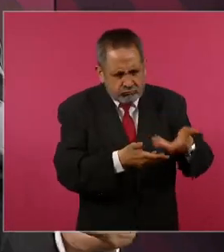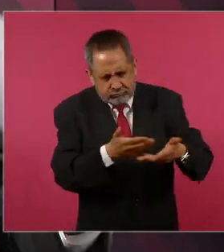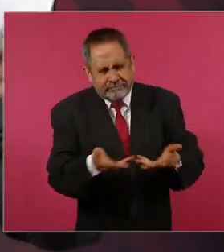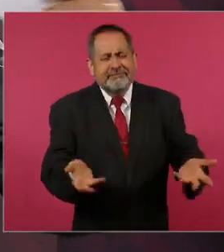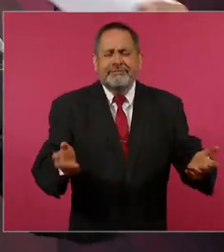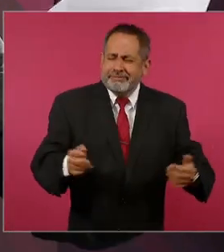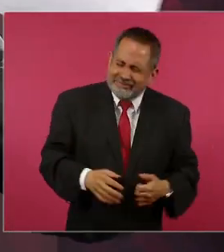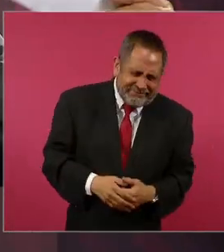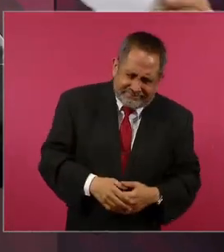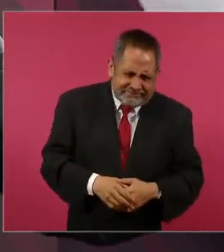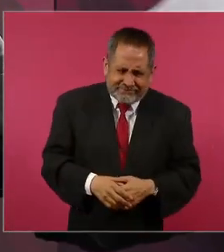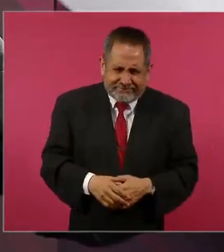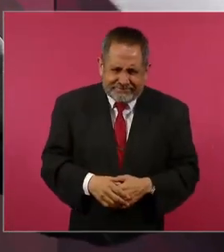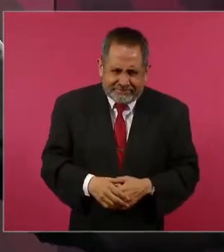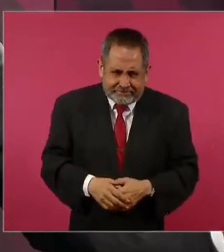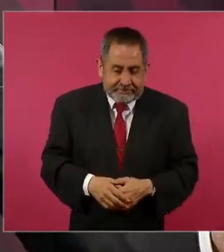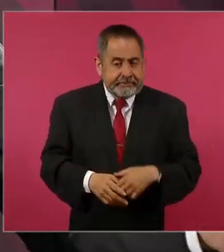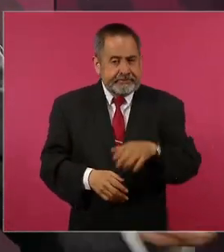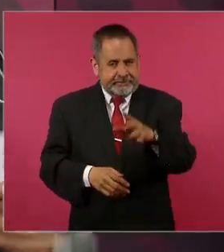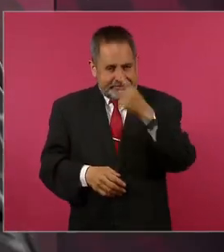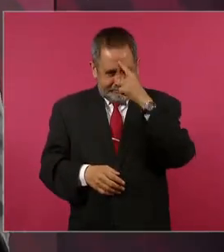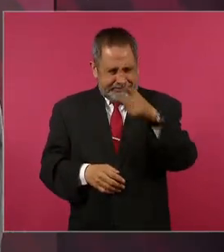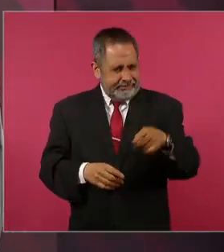Fíjense que parte de los científicos,